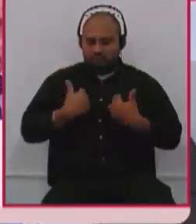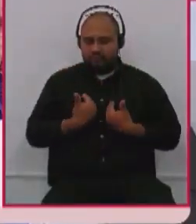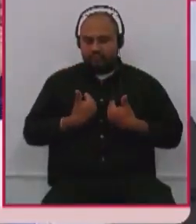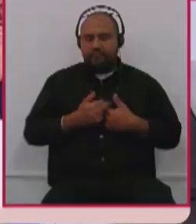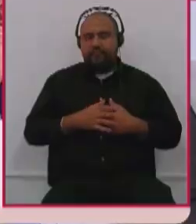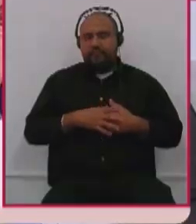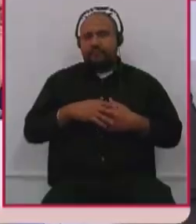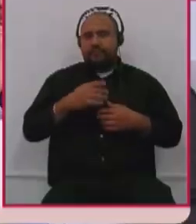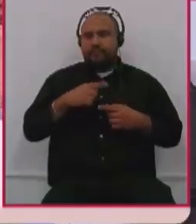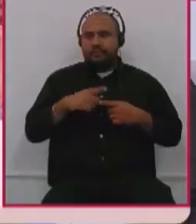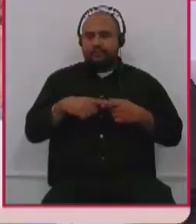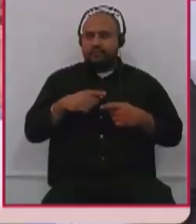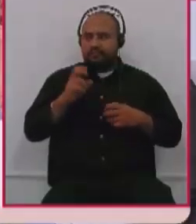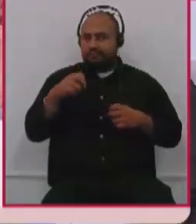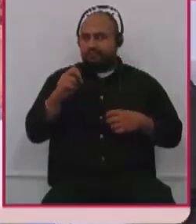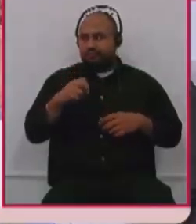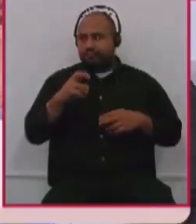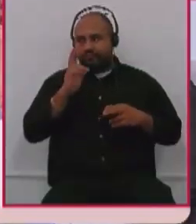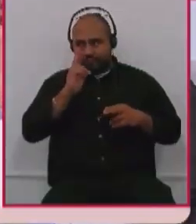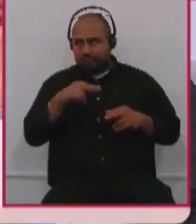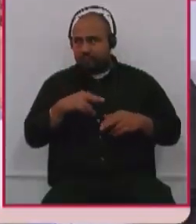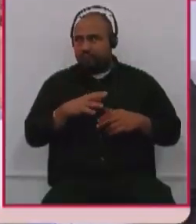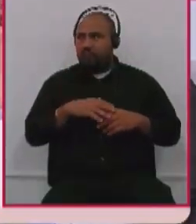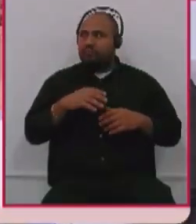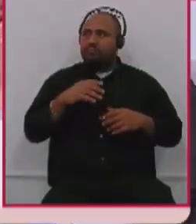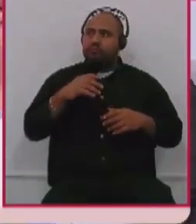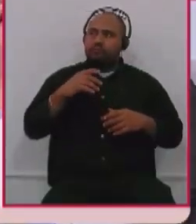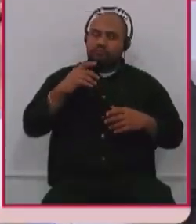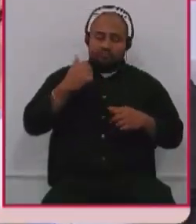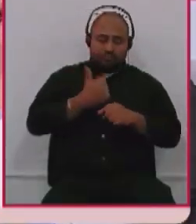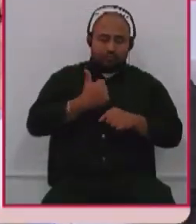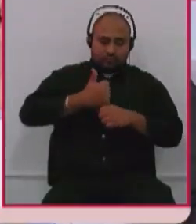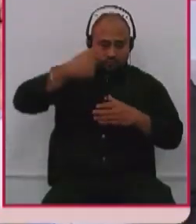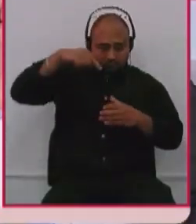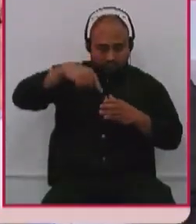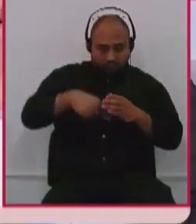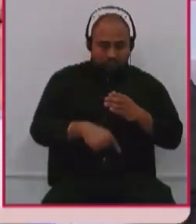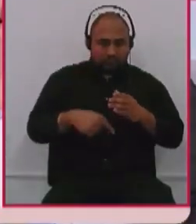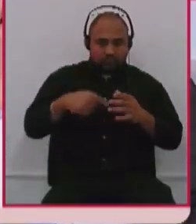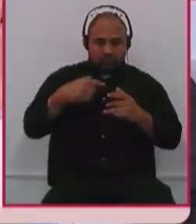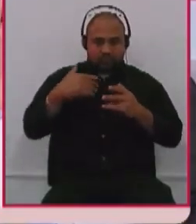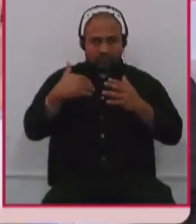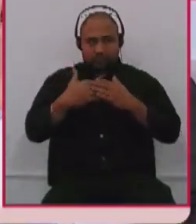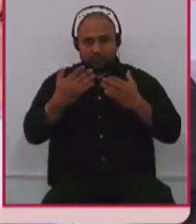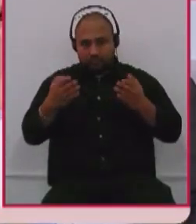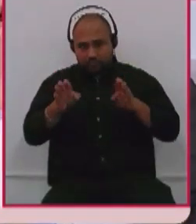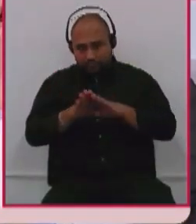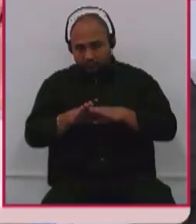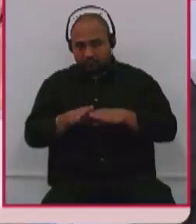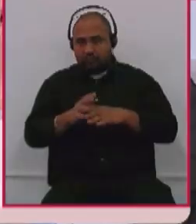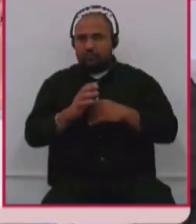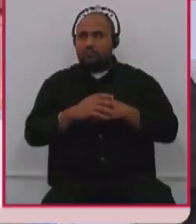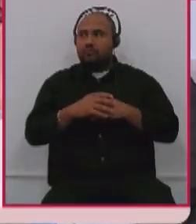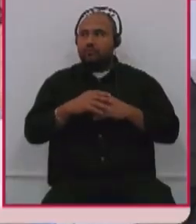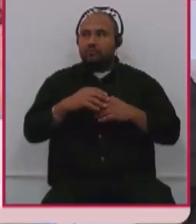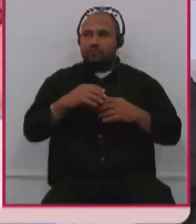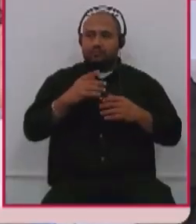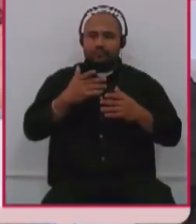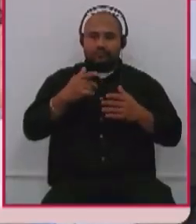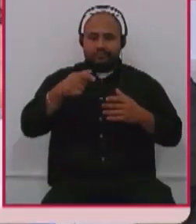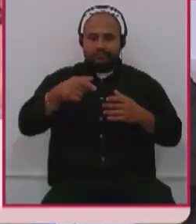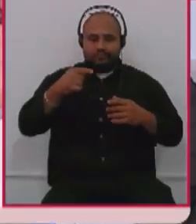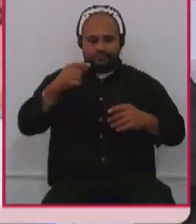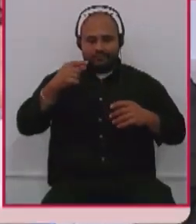Sí, y el remanejo se va a dar de todas maneras porque dentro de la etapa de cierre, mucho de la geometría